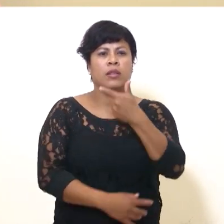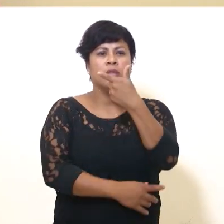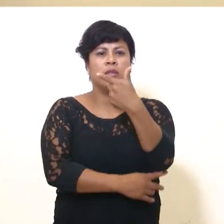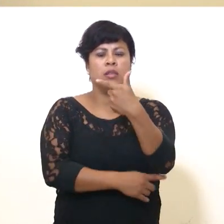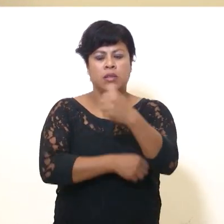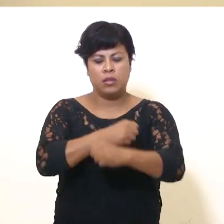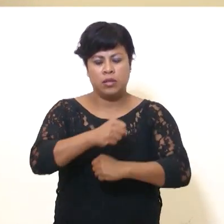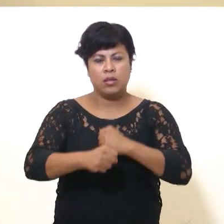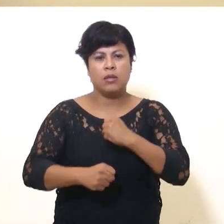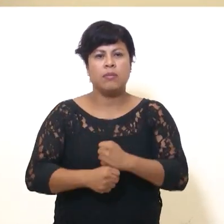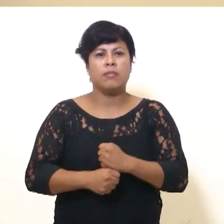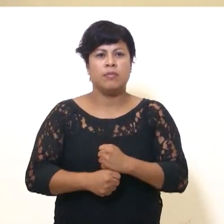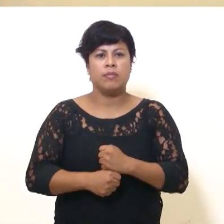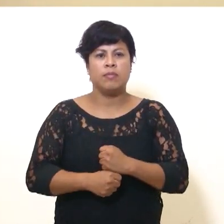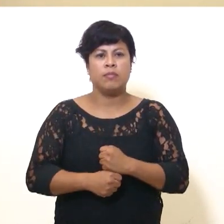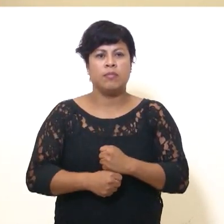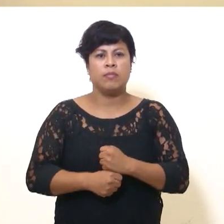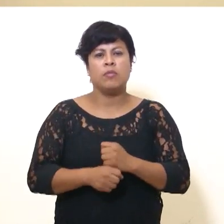tengo